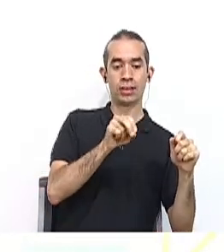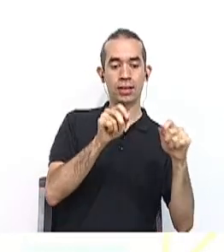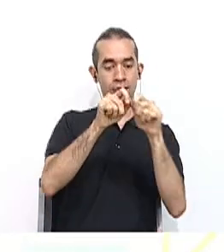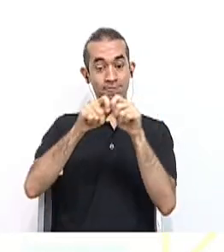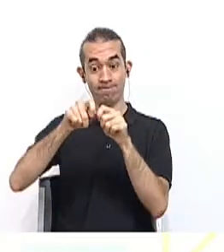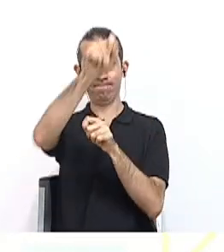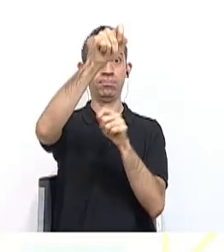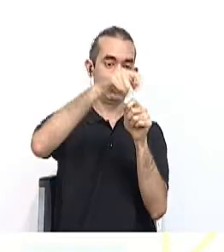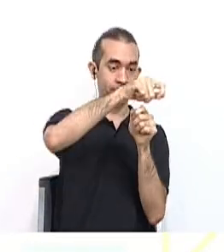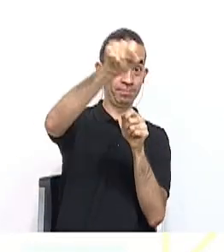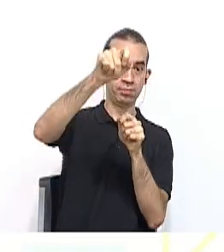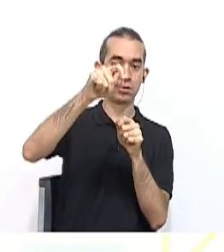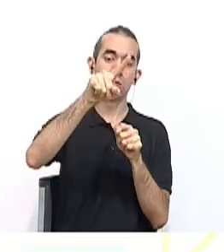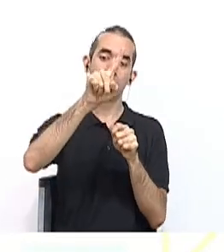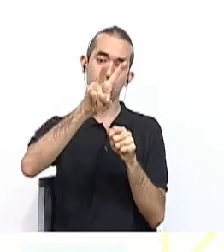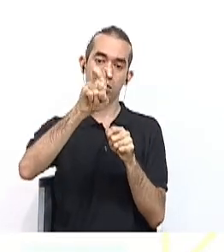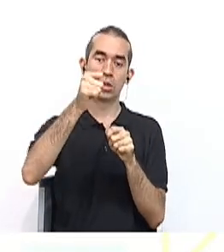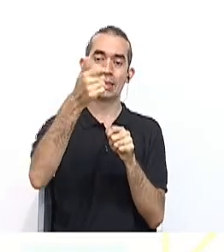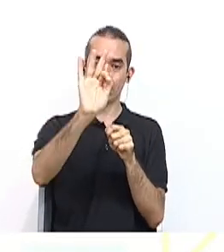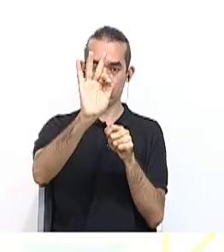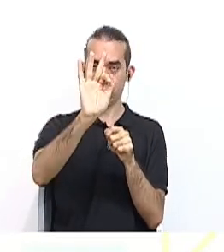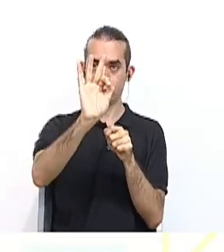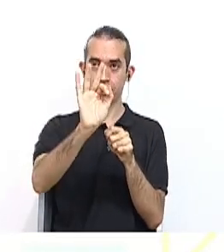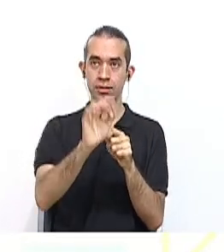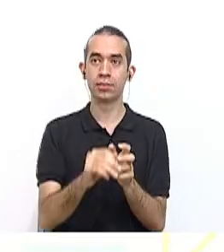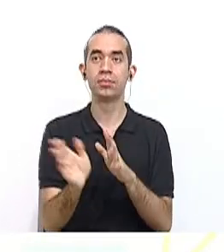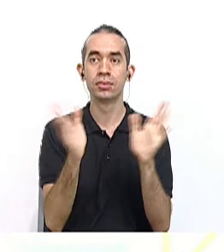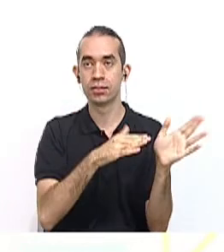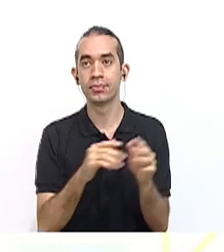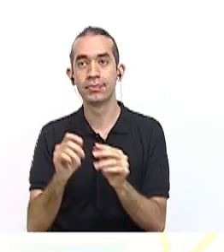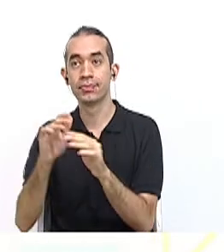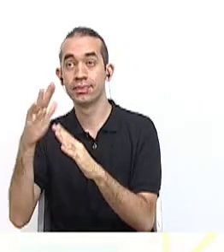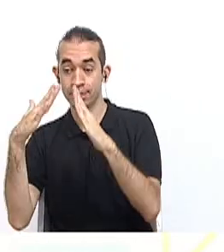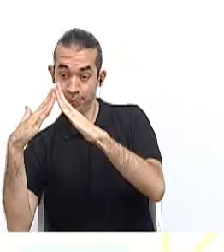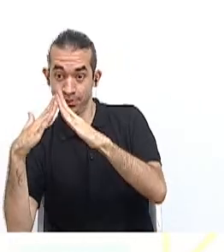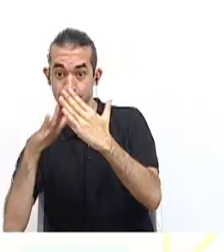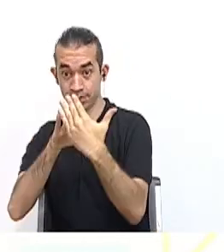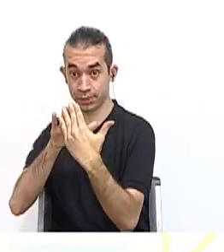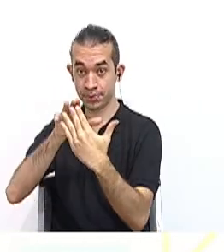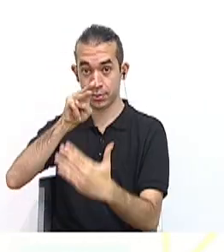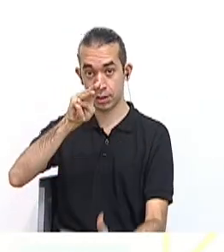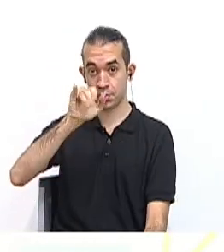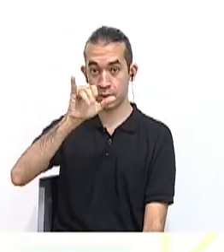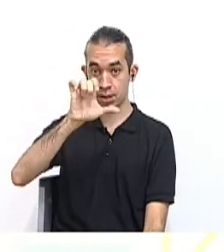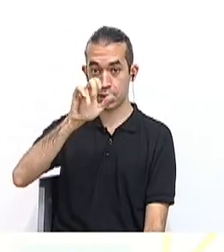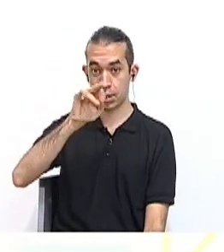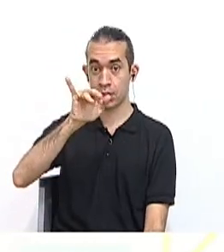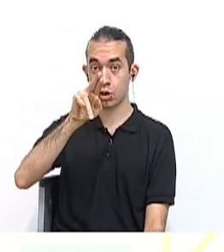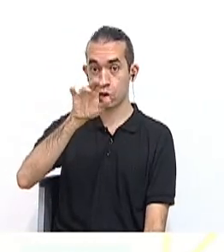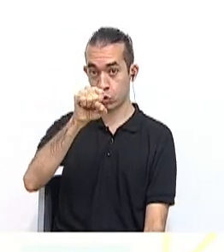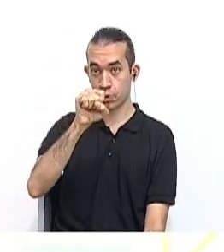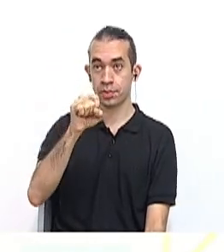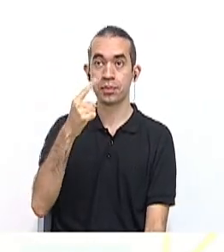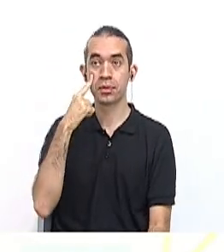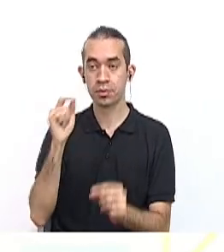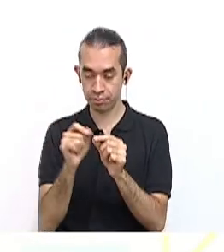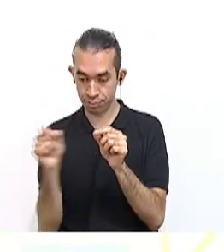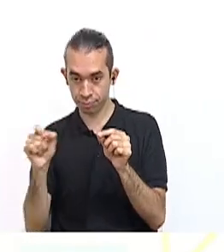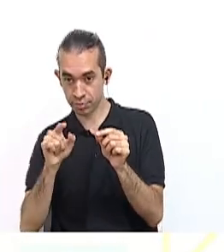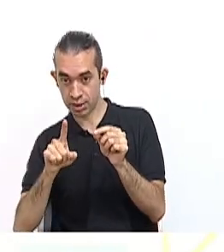miden 219 metros. En la pirámide de Miserinos nos dicen que la base